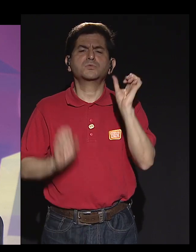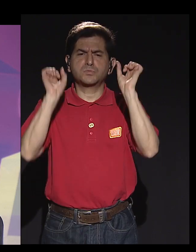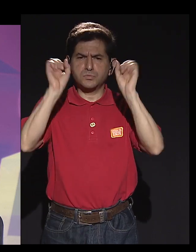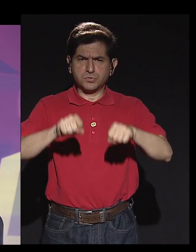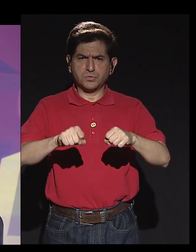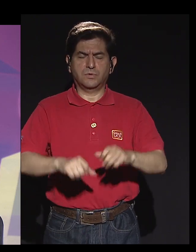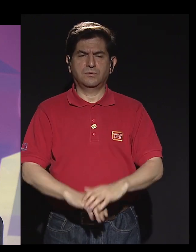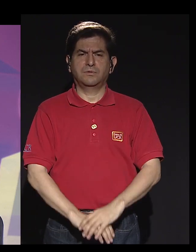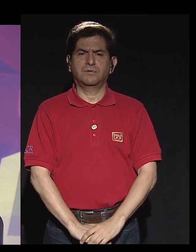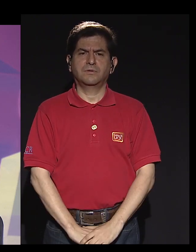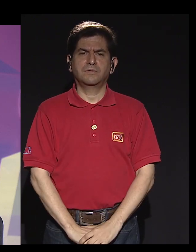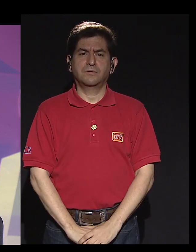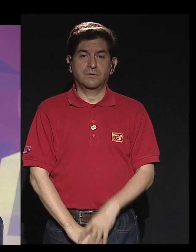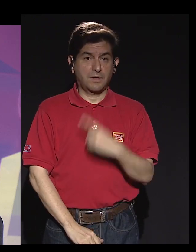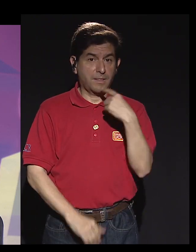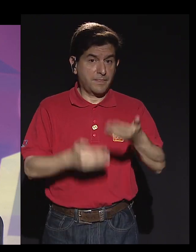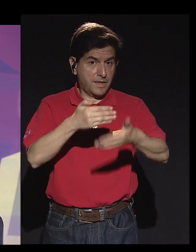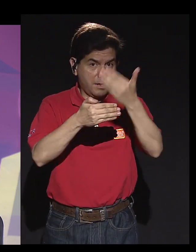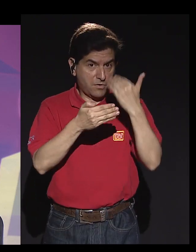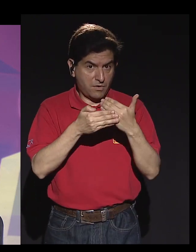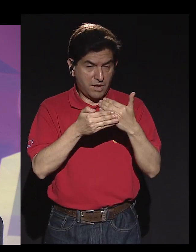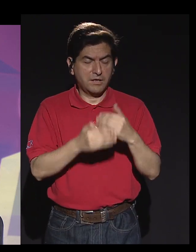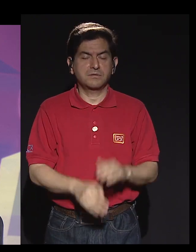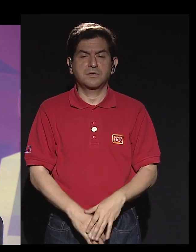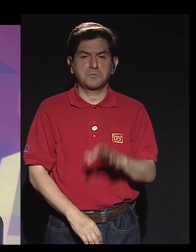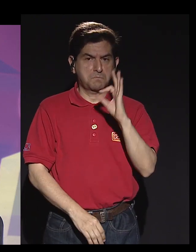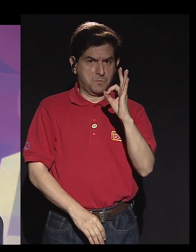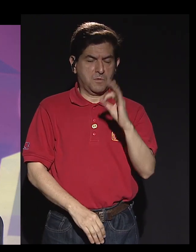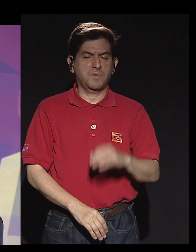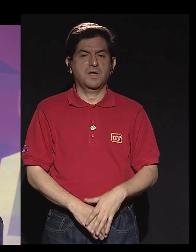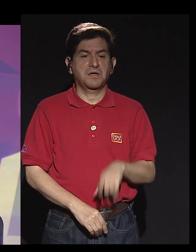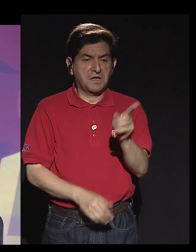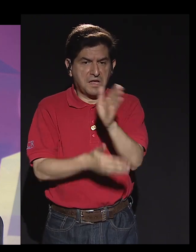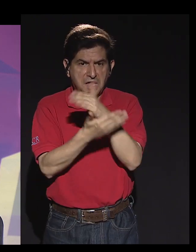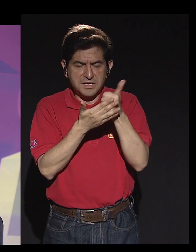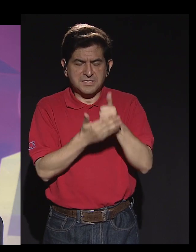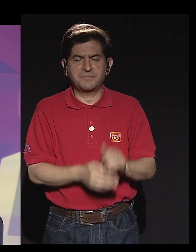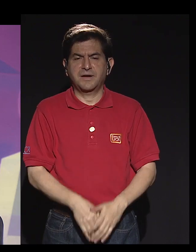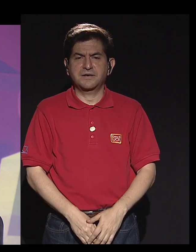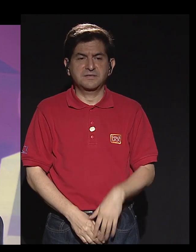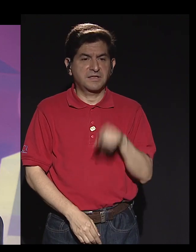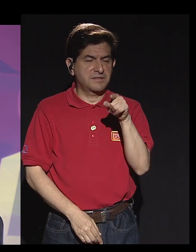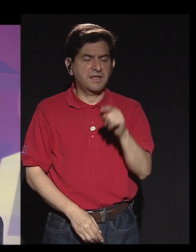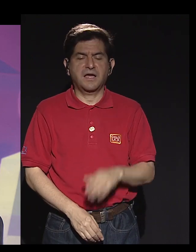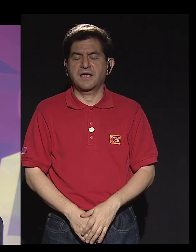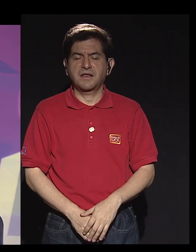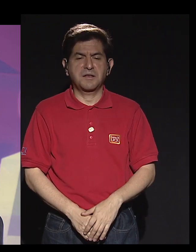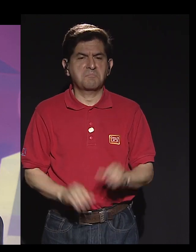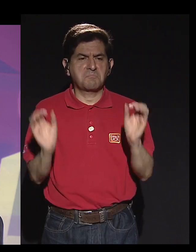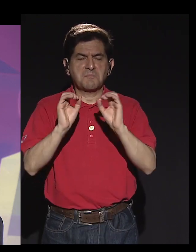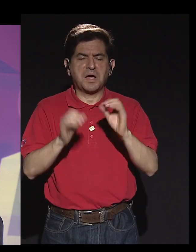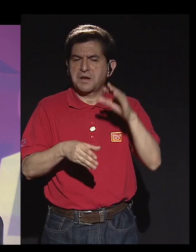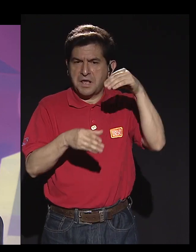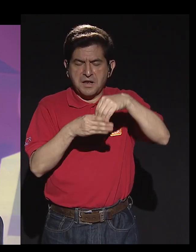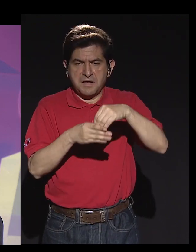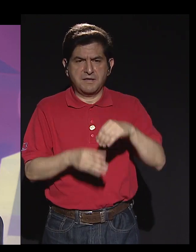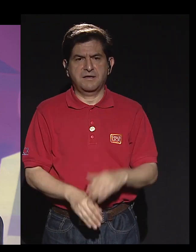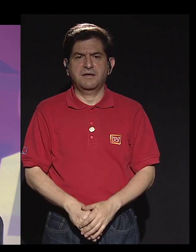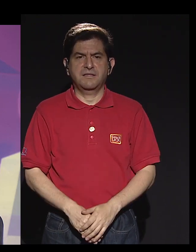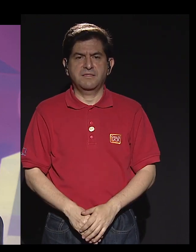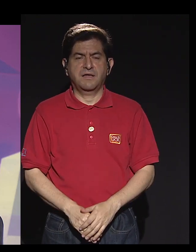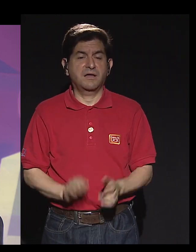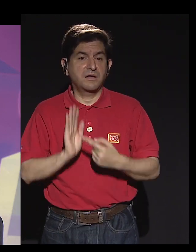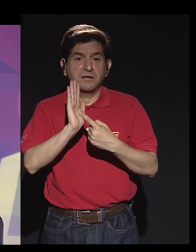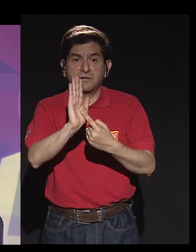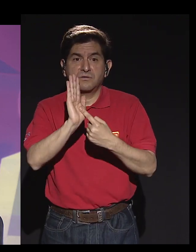expresión, porque como bien usted lo decía ahora, muchas veces en esa parte del no mencionarlo se omite, ¿verdad?